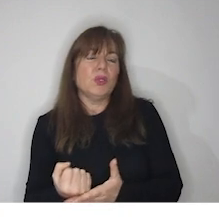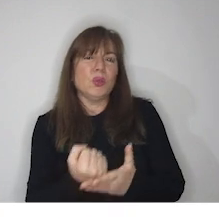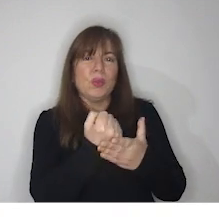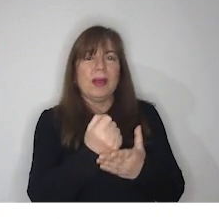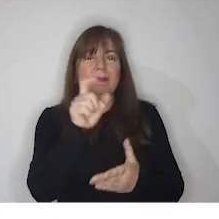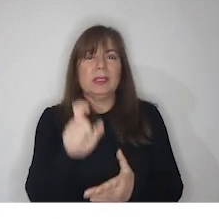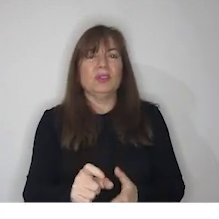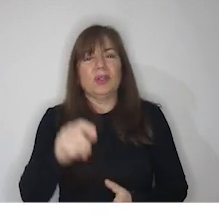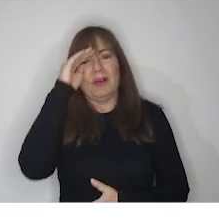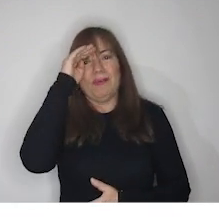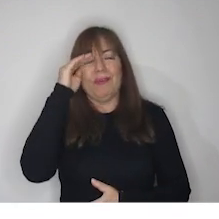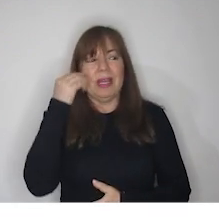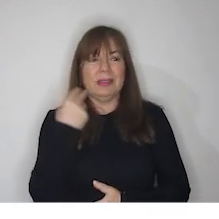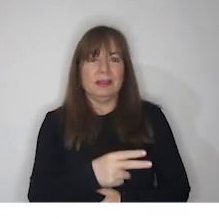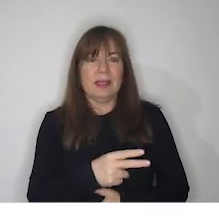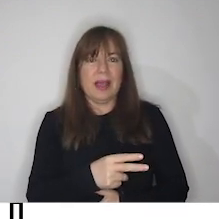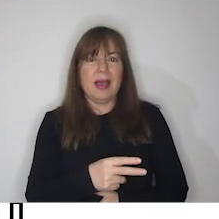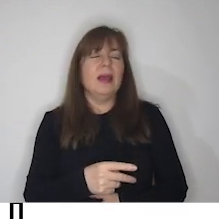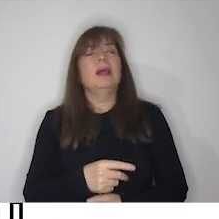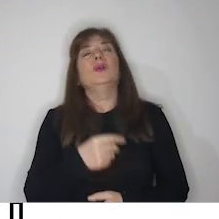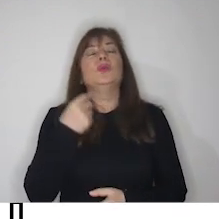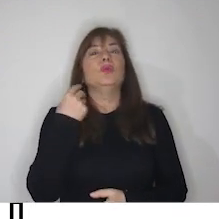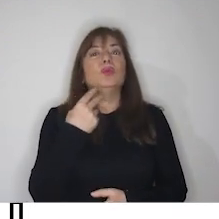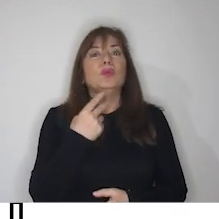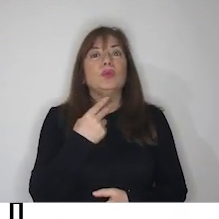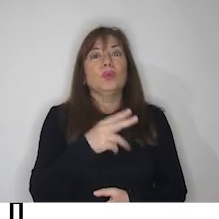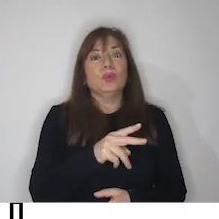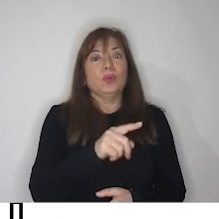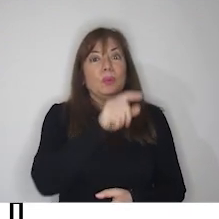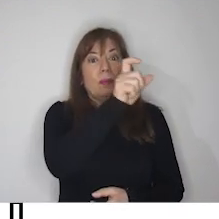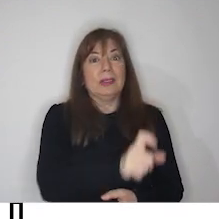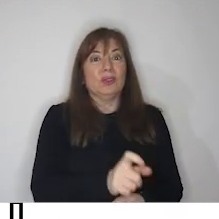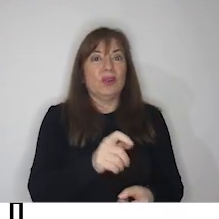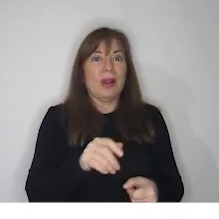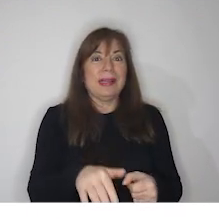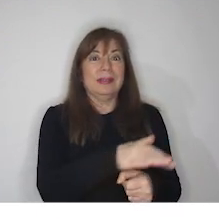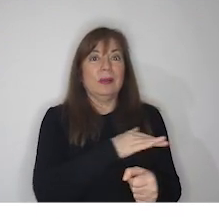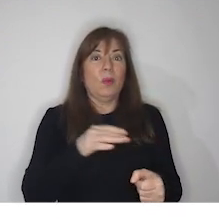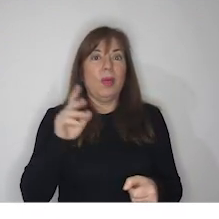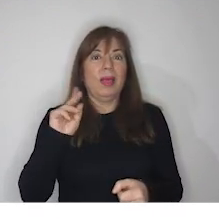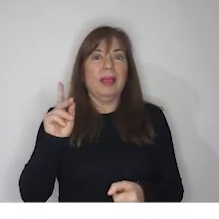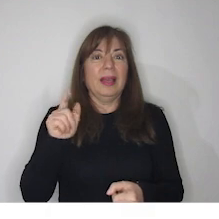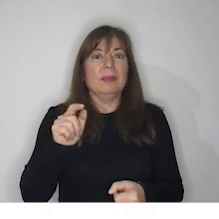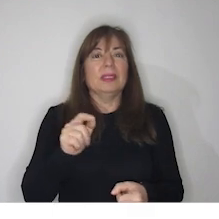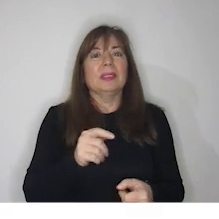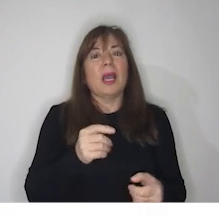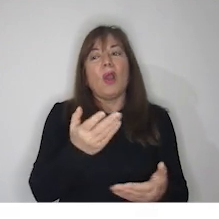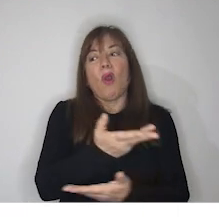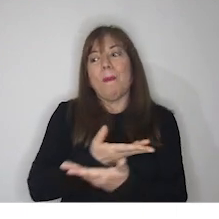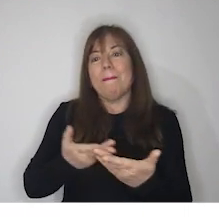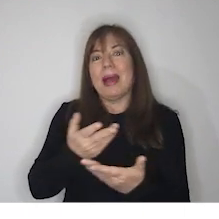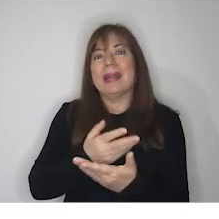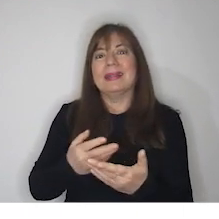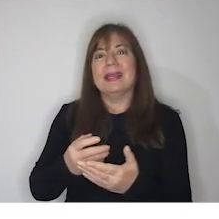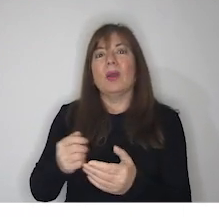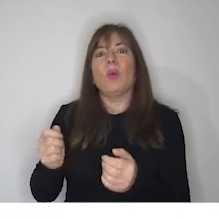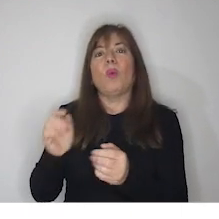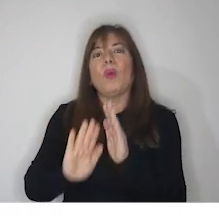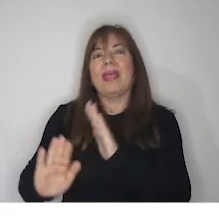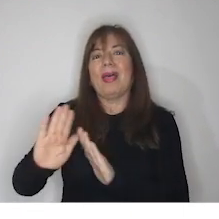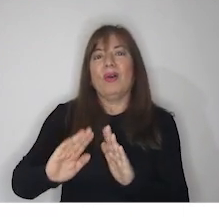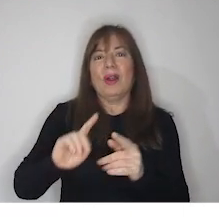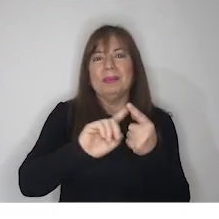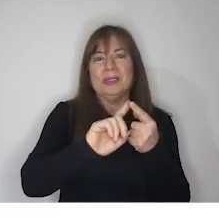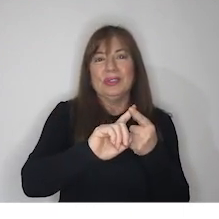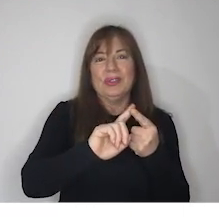de confianza, así que tu persona con discapacidad comparte estos puntos con tu asistente personal, familiar o con la persona quien cubra